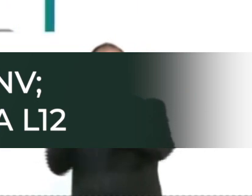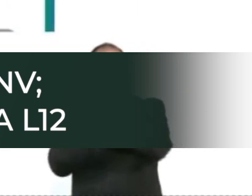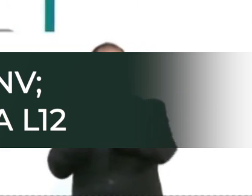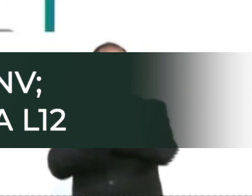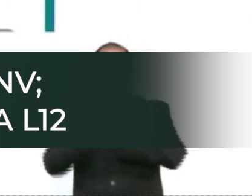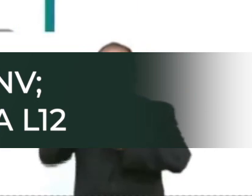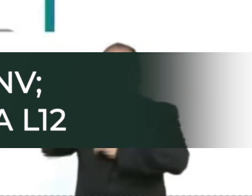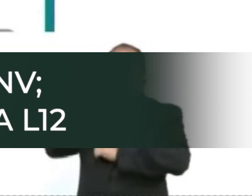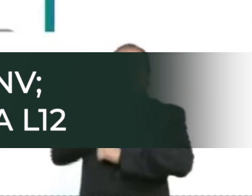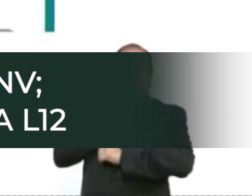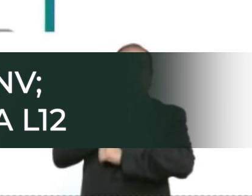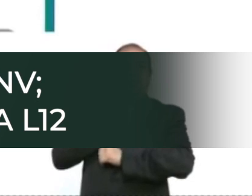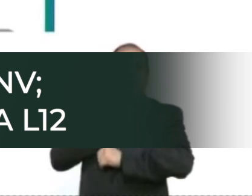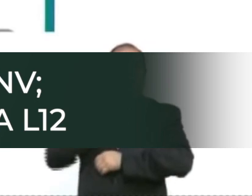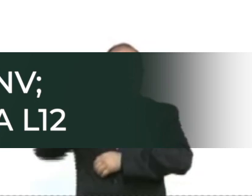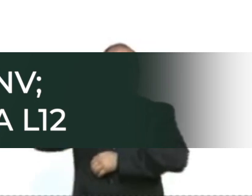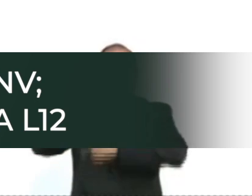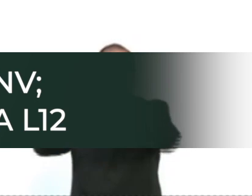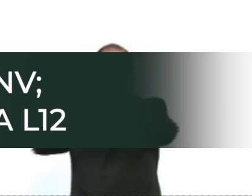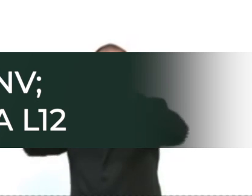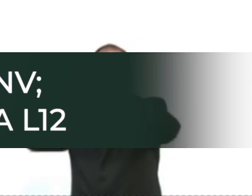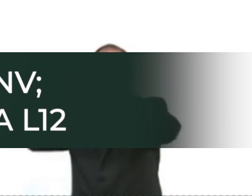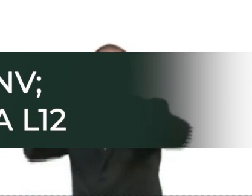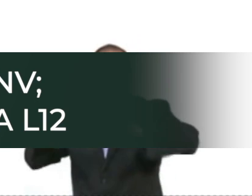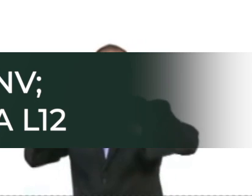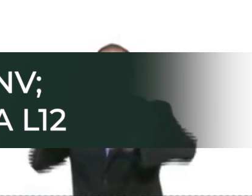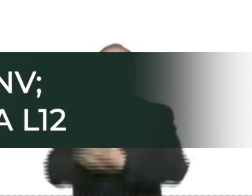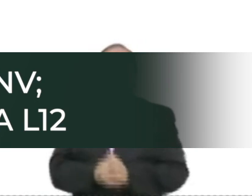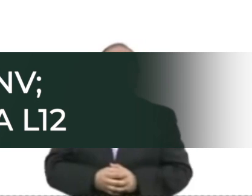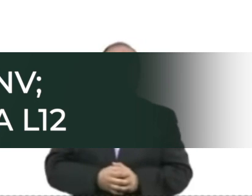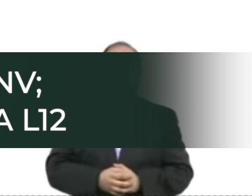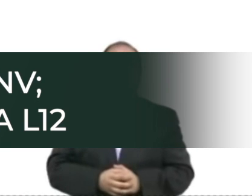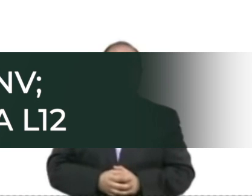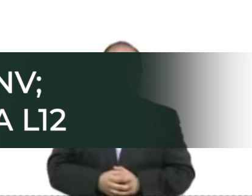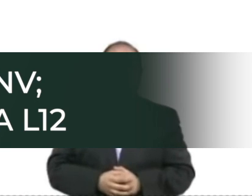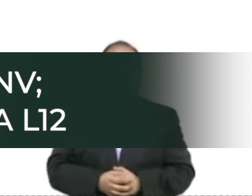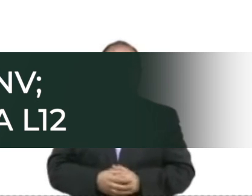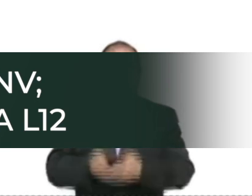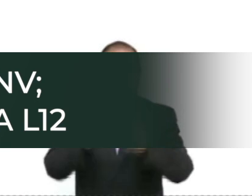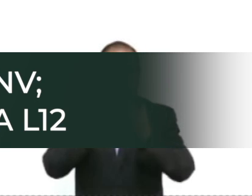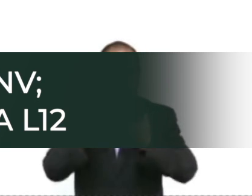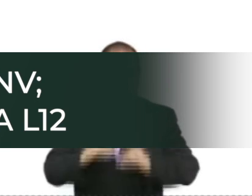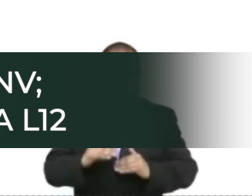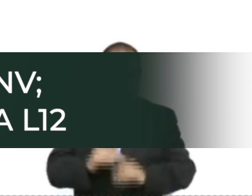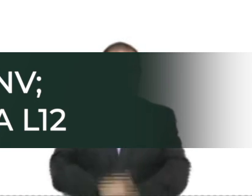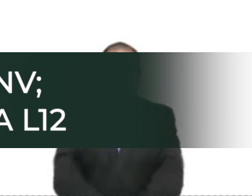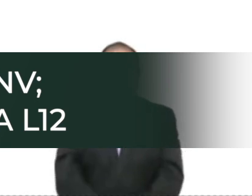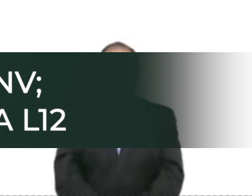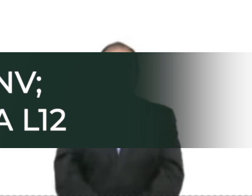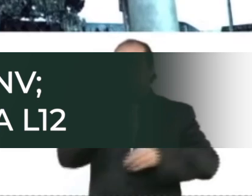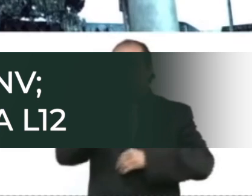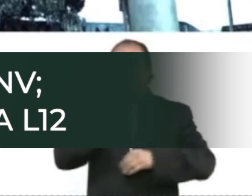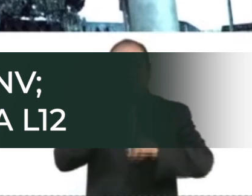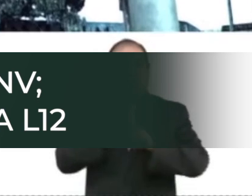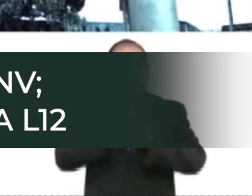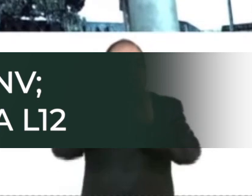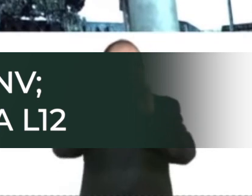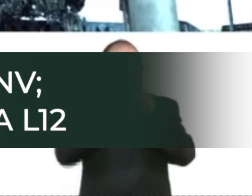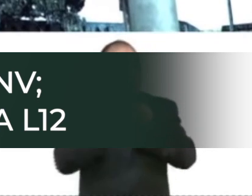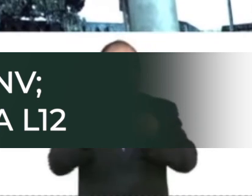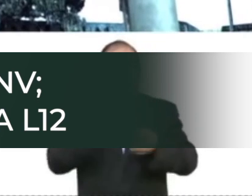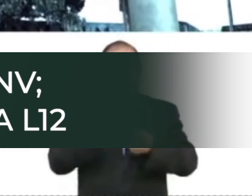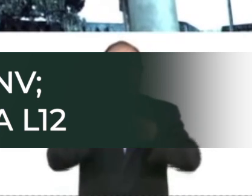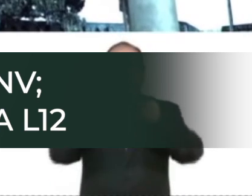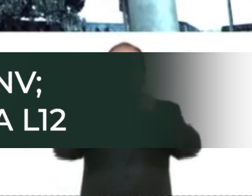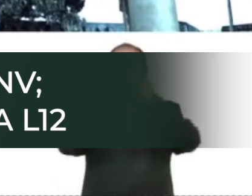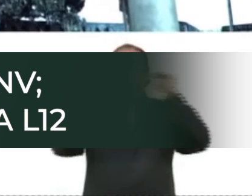Sheinbaum explicó que la empresa noruega se acercó al gobierno de la ciudad y de común acuerdo se convino no pagar el tercer reporte de la DNV con fecha de mayo